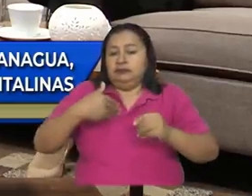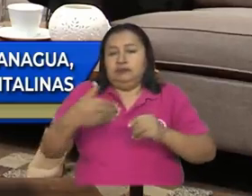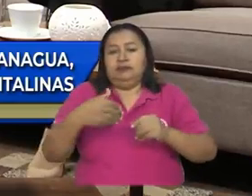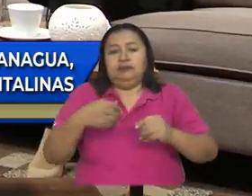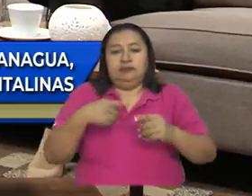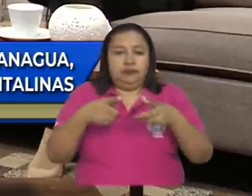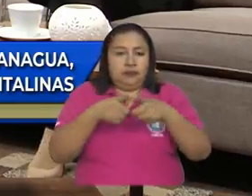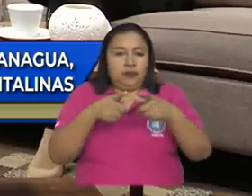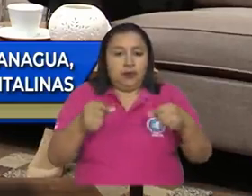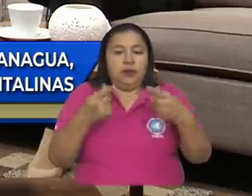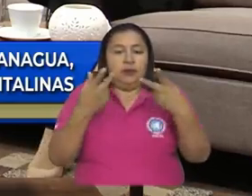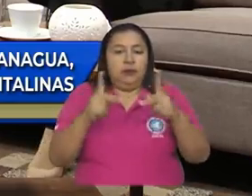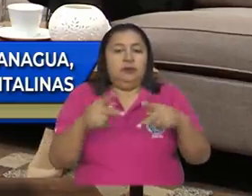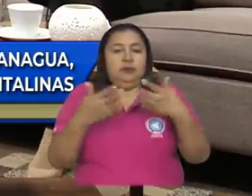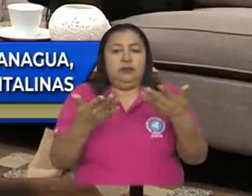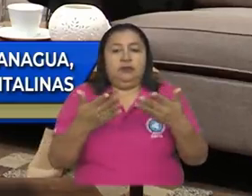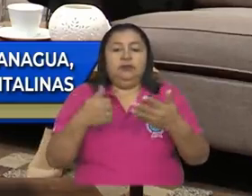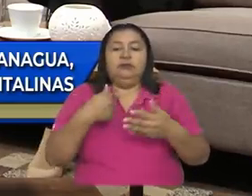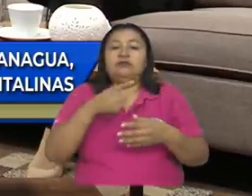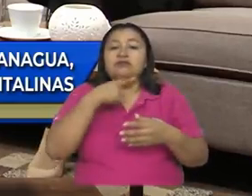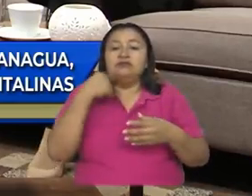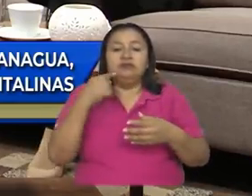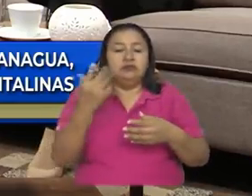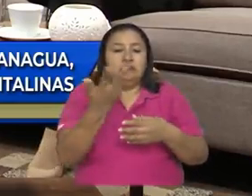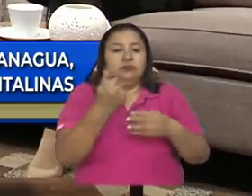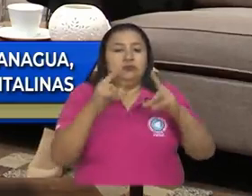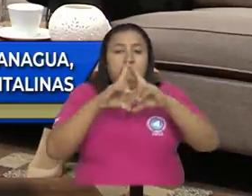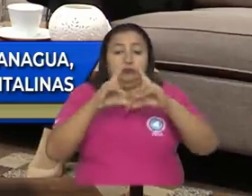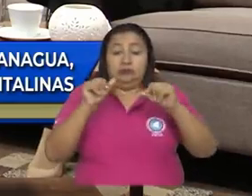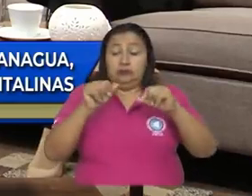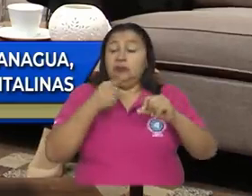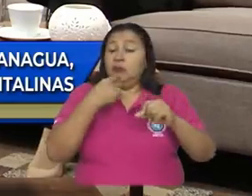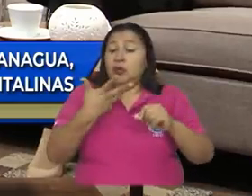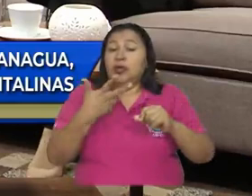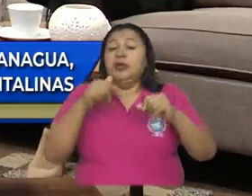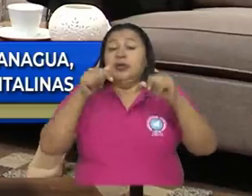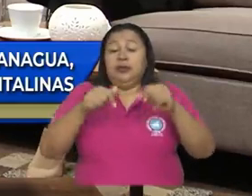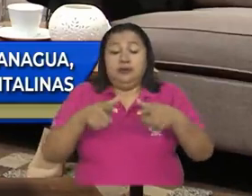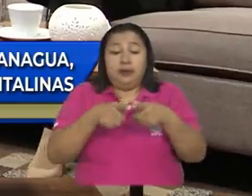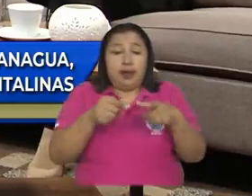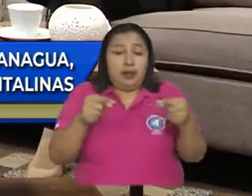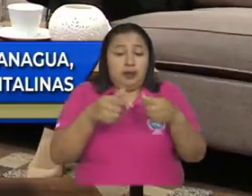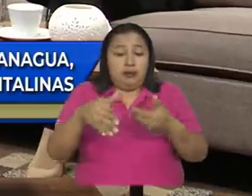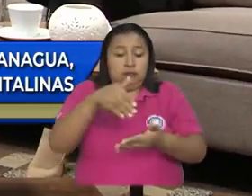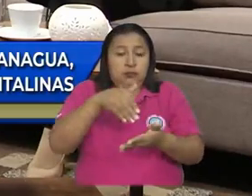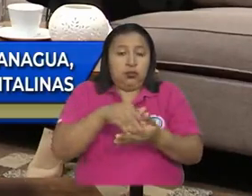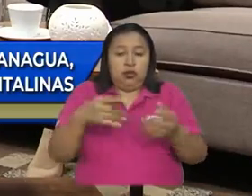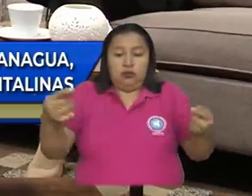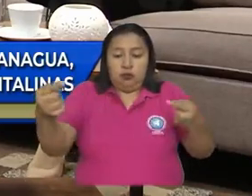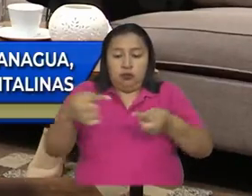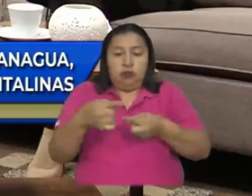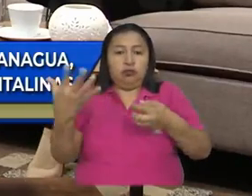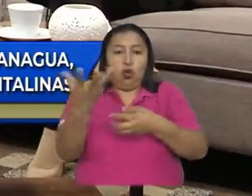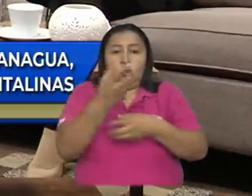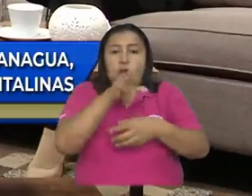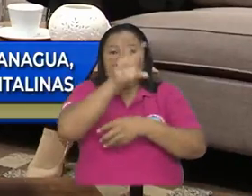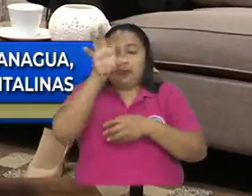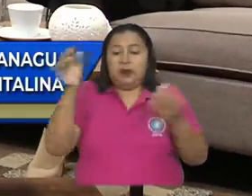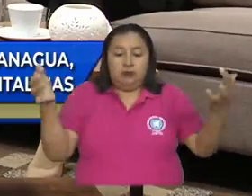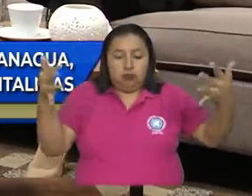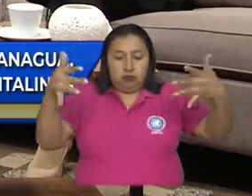de Managua, pero también la realidad de todo el país, porque precisamente Managua es un punto de convergencia para todos los